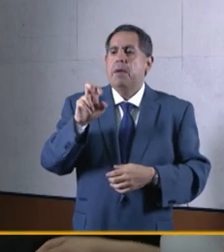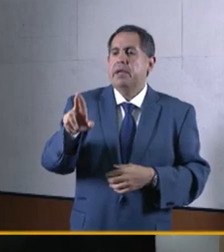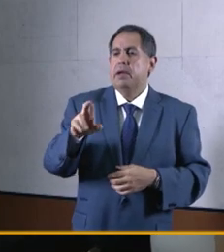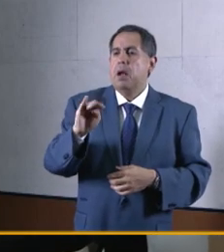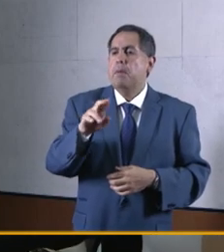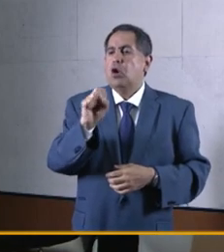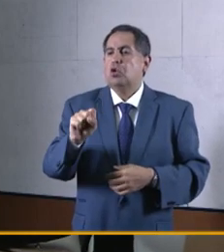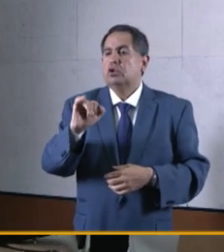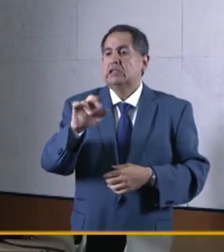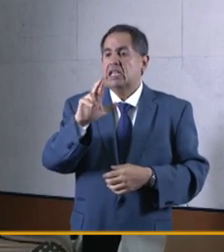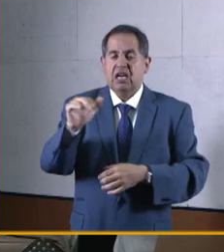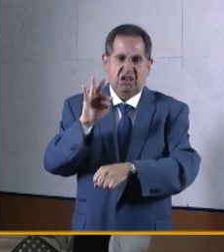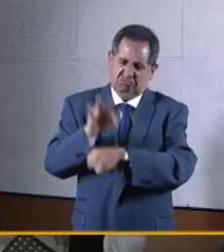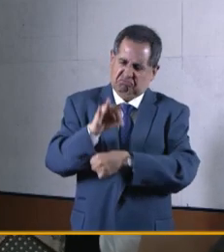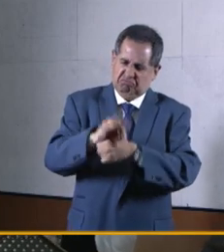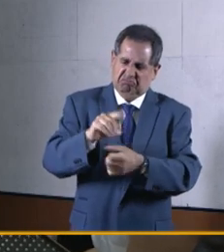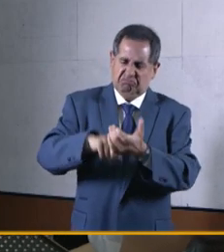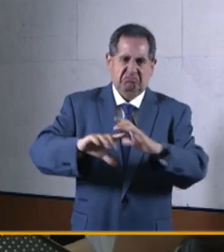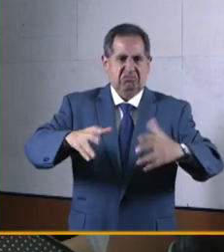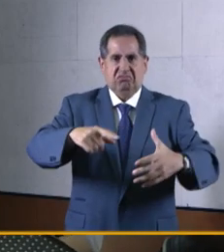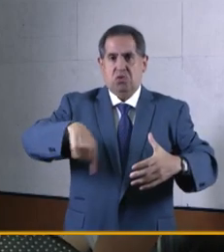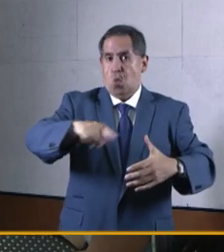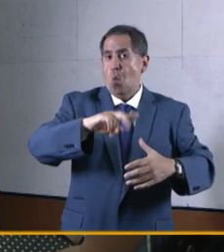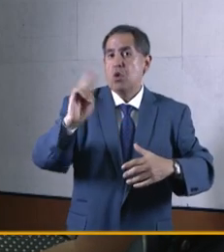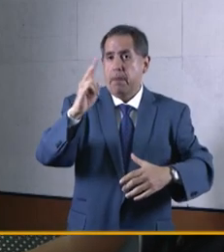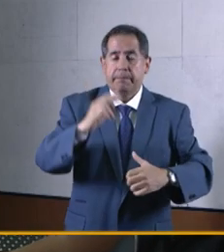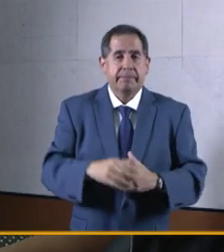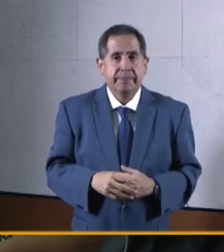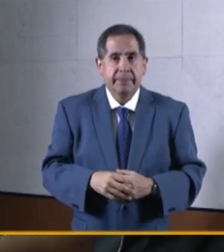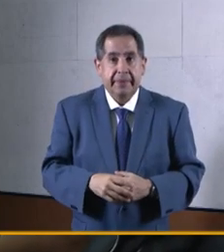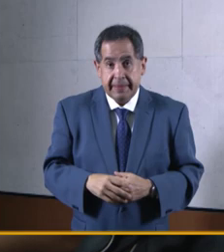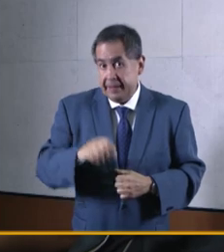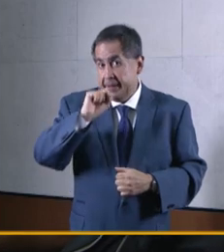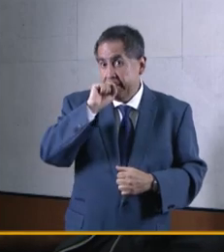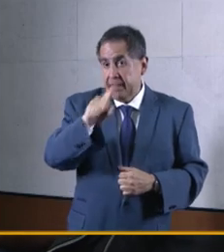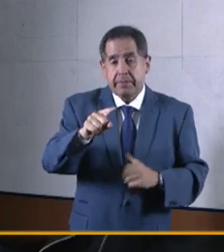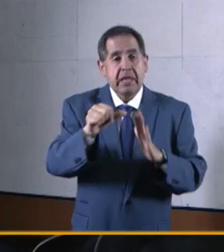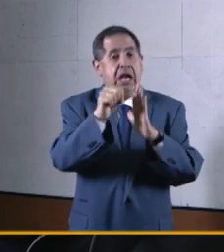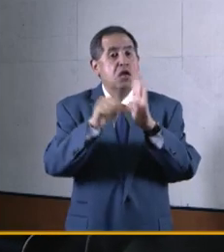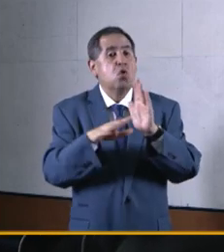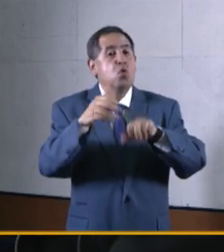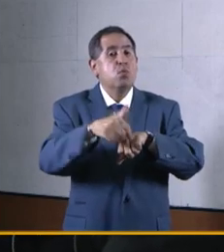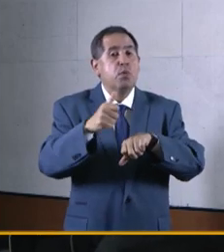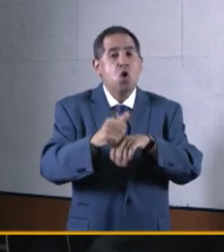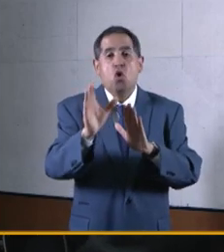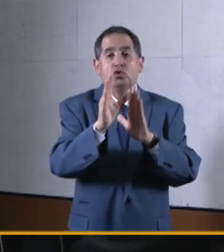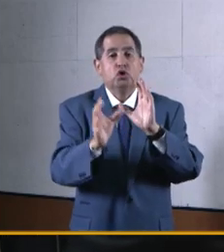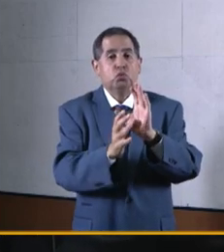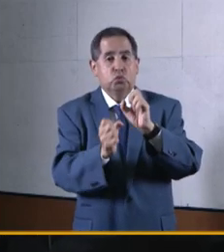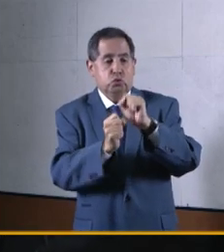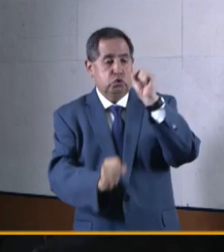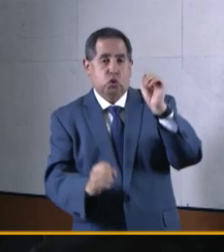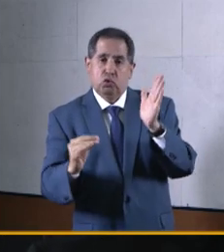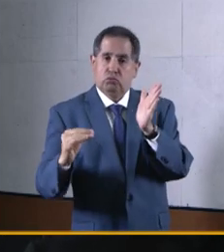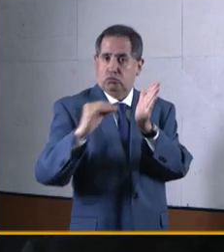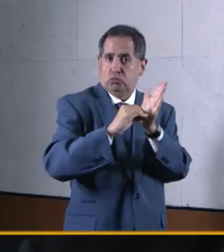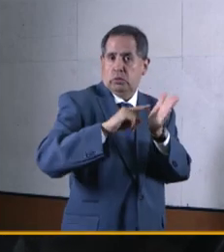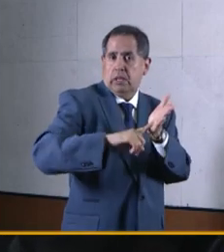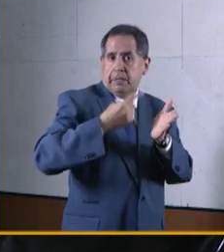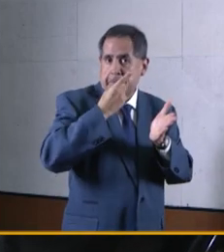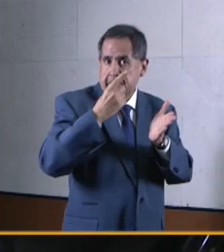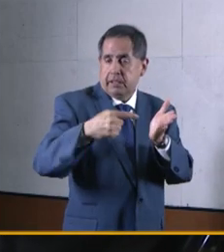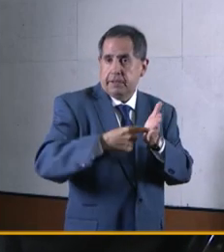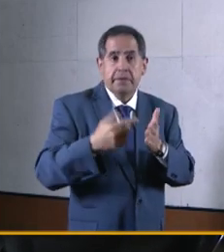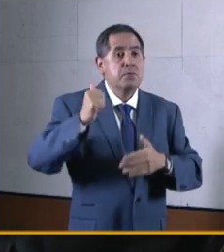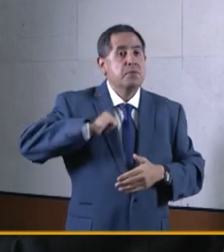sierra la autonomía también figura en el artículo tercero constitucional quienes